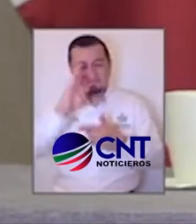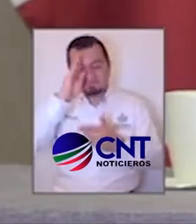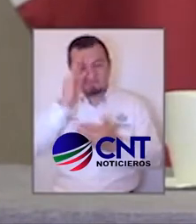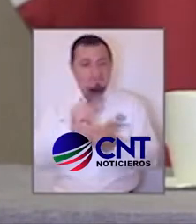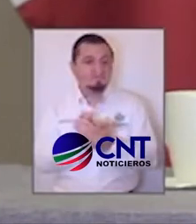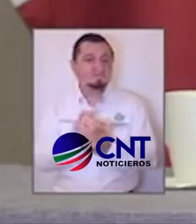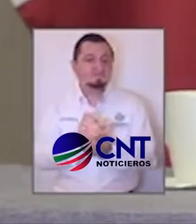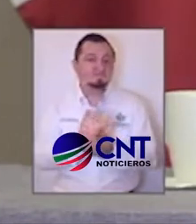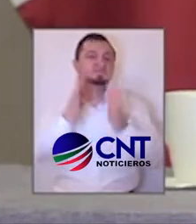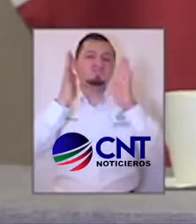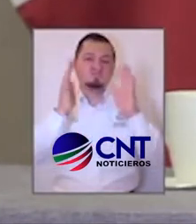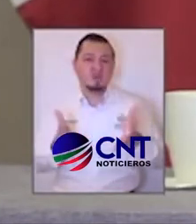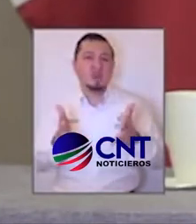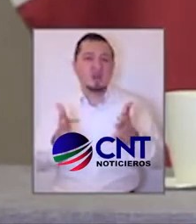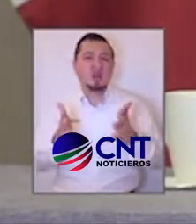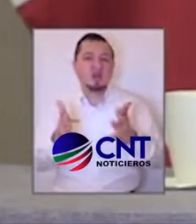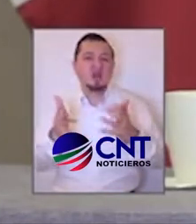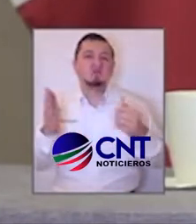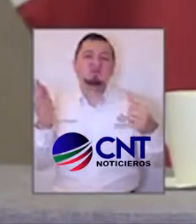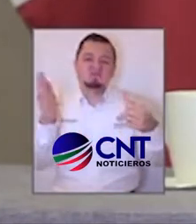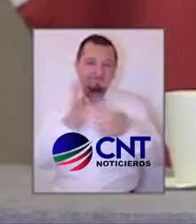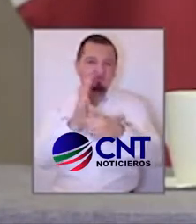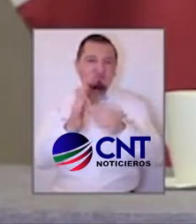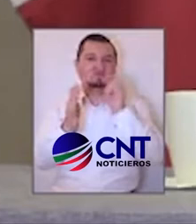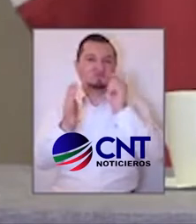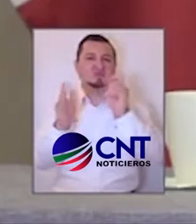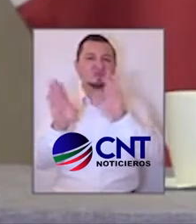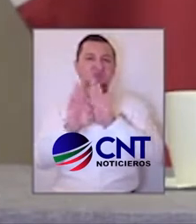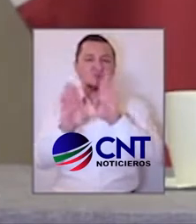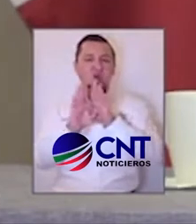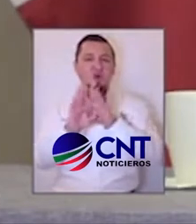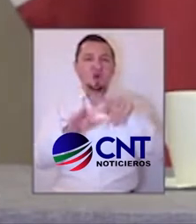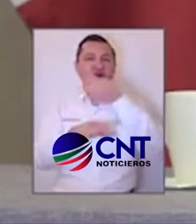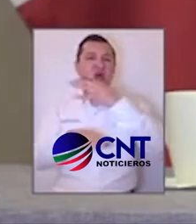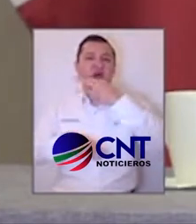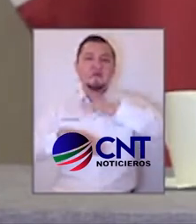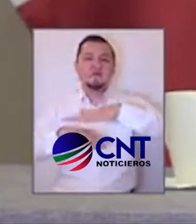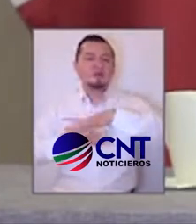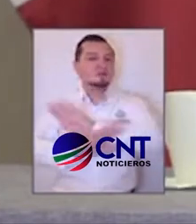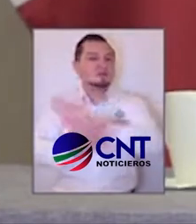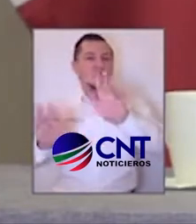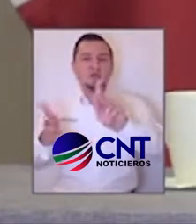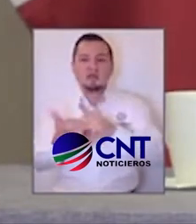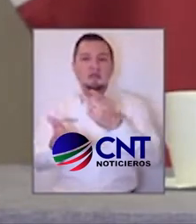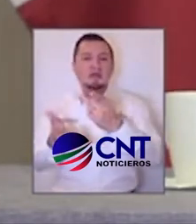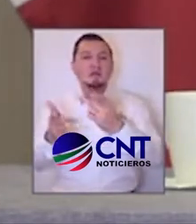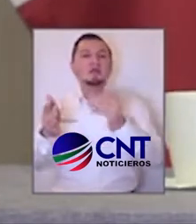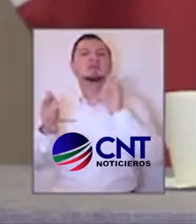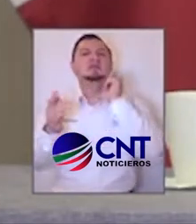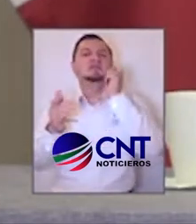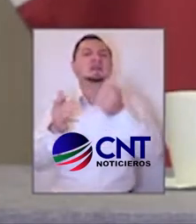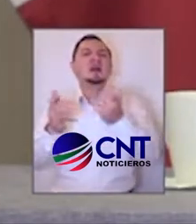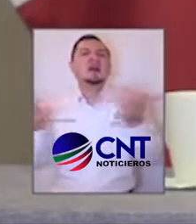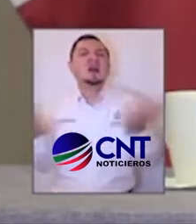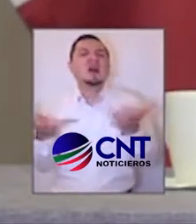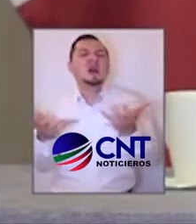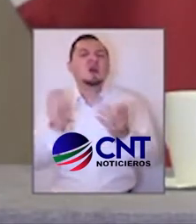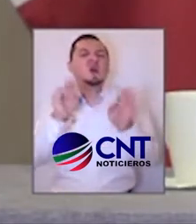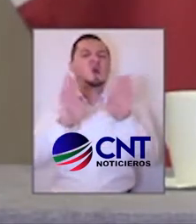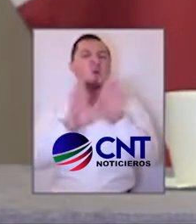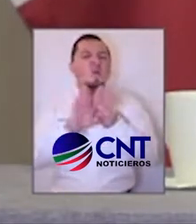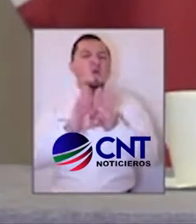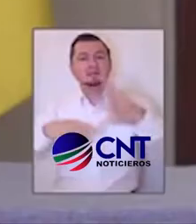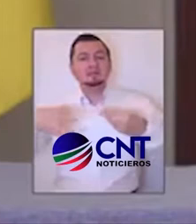llegó el momento de activar este mecanismo, de activar el botón de emergencia, que iniciaría su aplicación a partir de